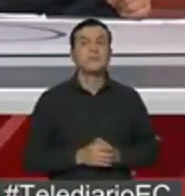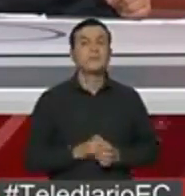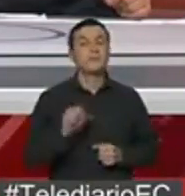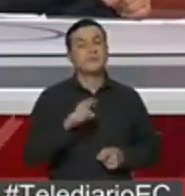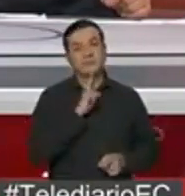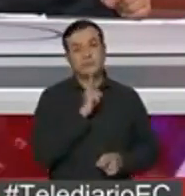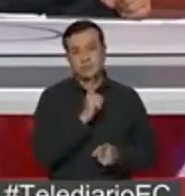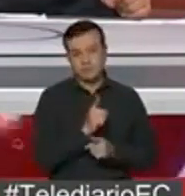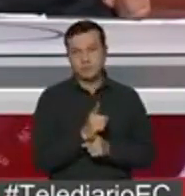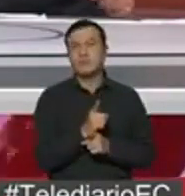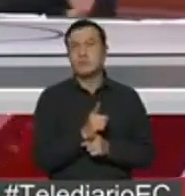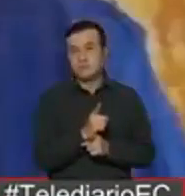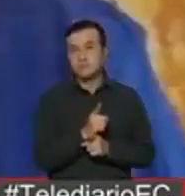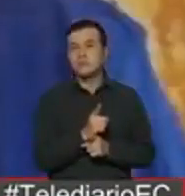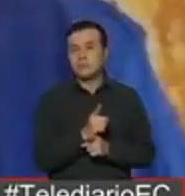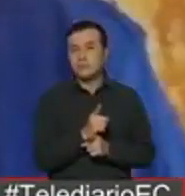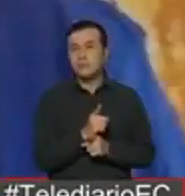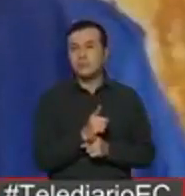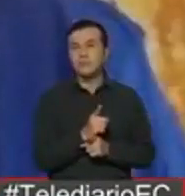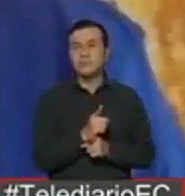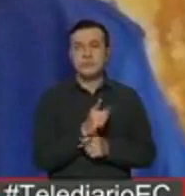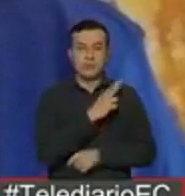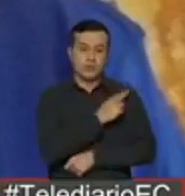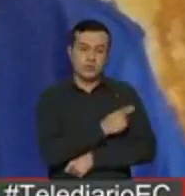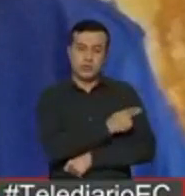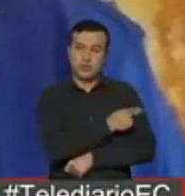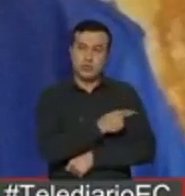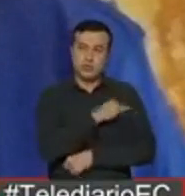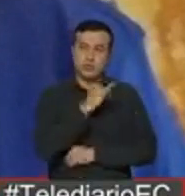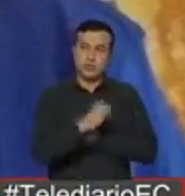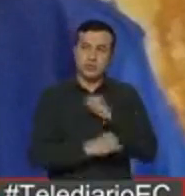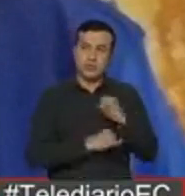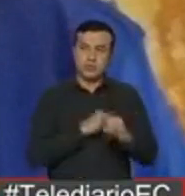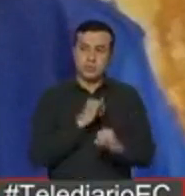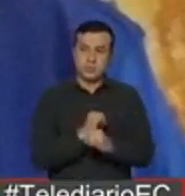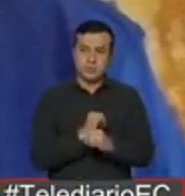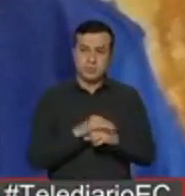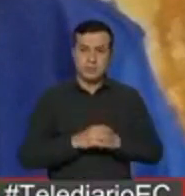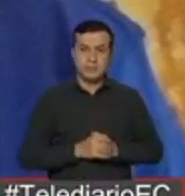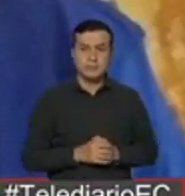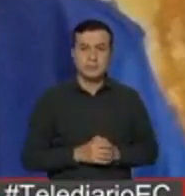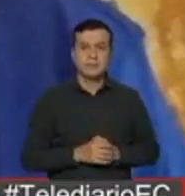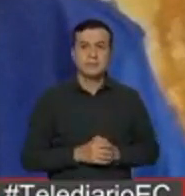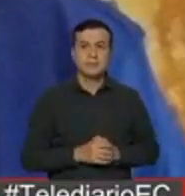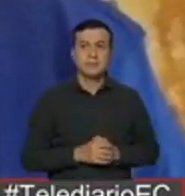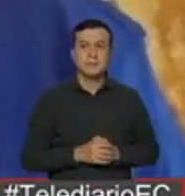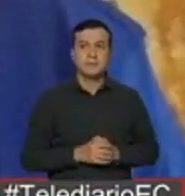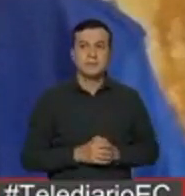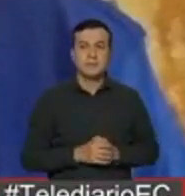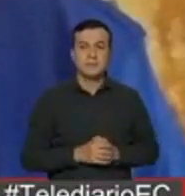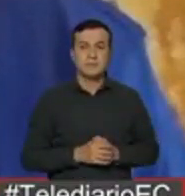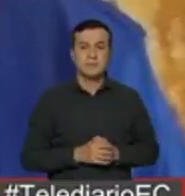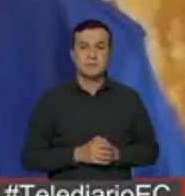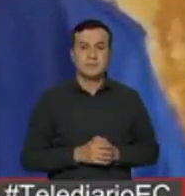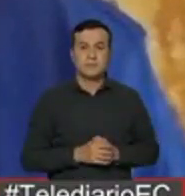Correcto. La Cruz Roja Internacional. Ya. No